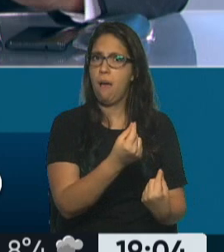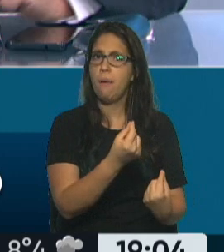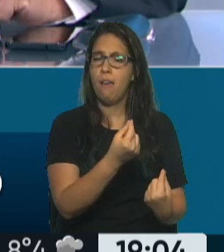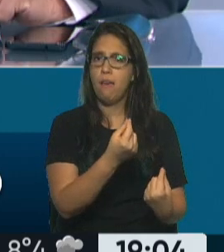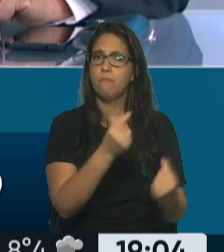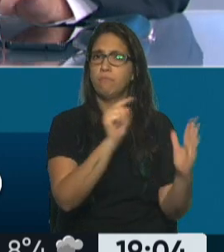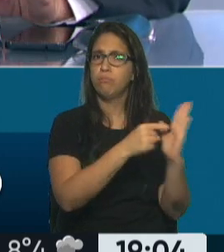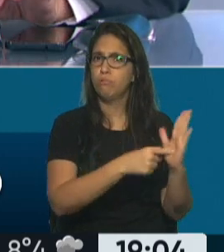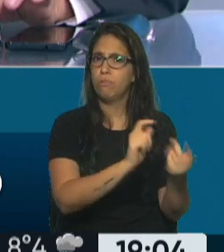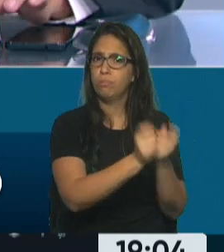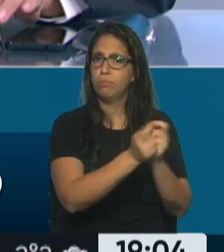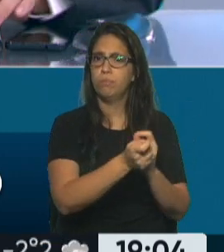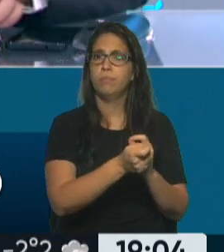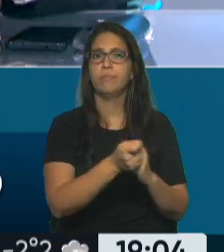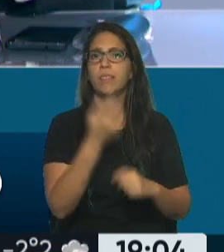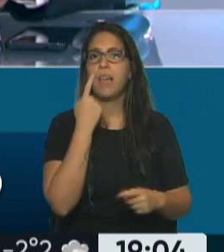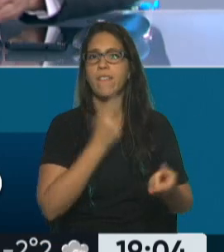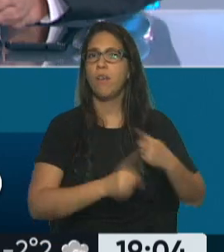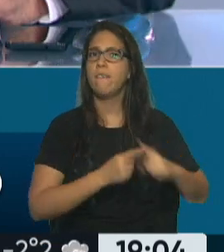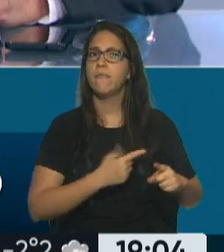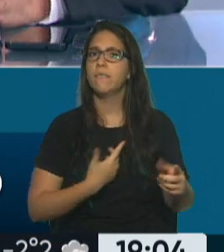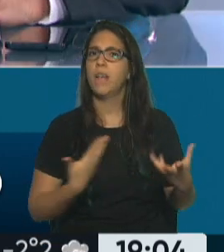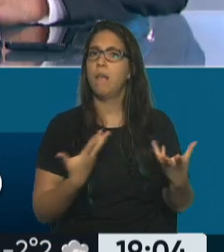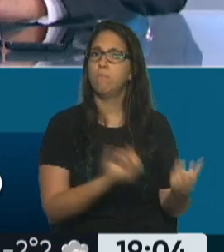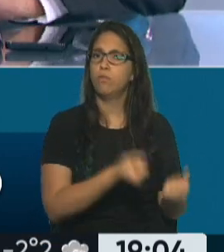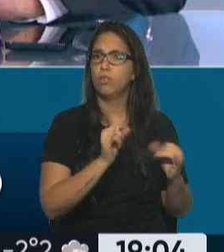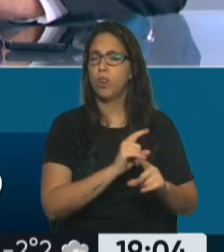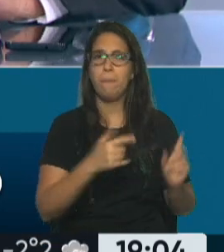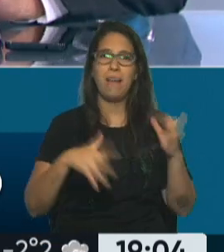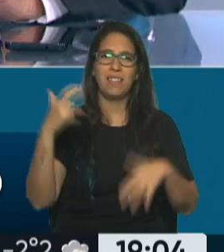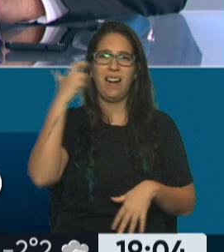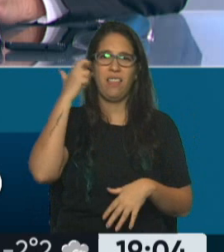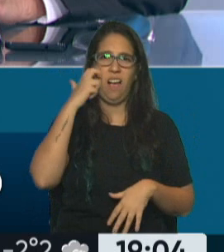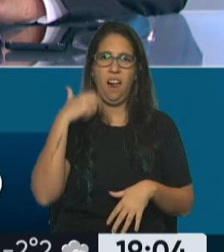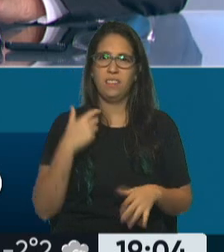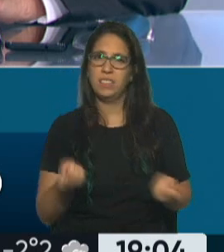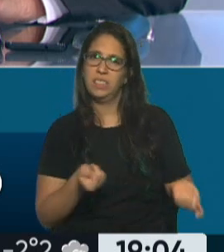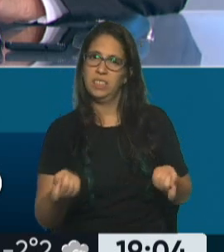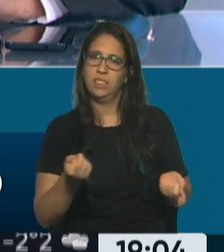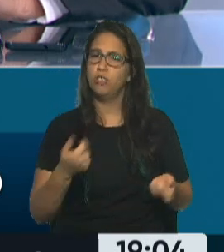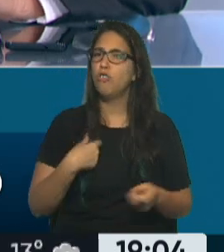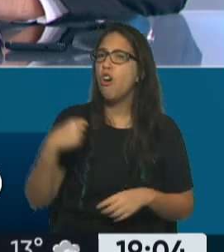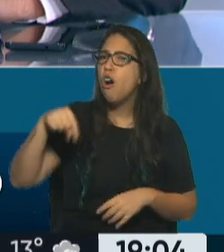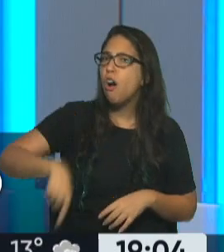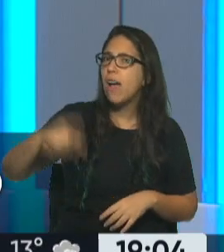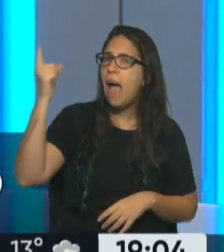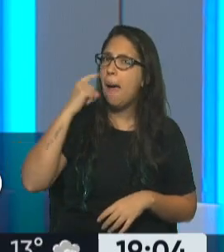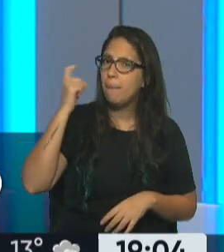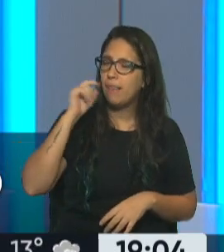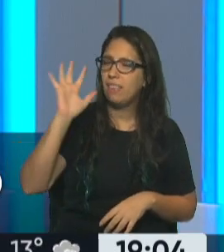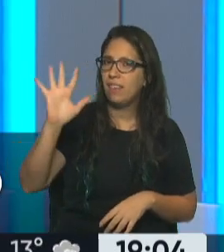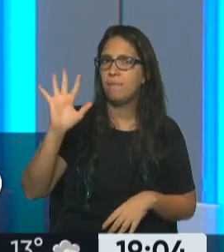respaldo a al proyecto fundamentalmente Unión cívica radical Claro hoy aprendí Más allá de algunas